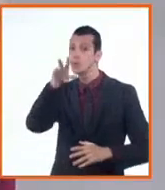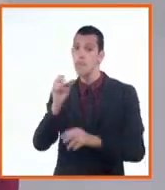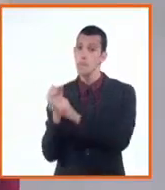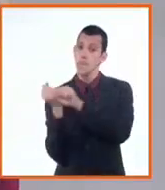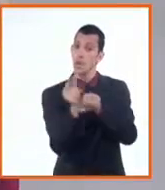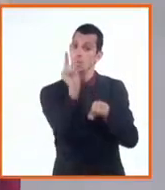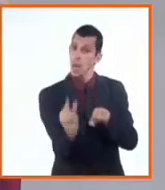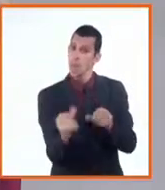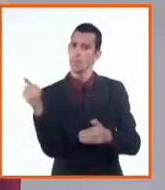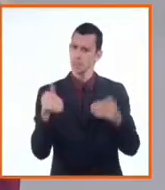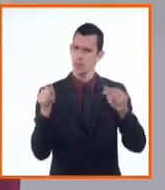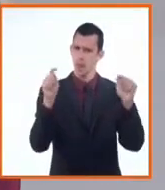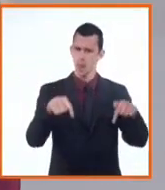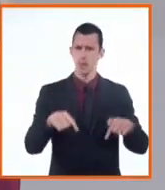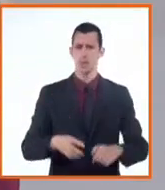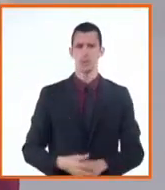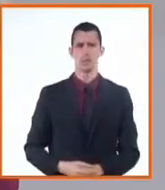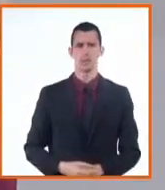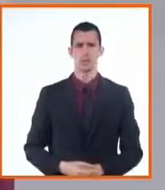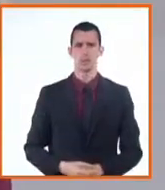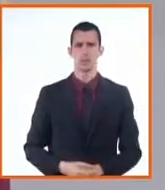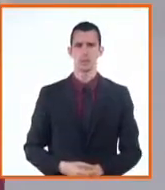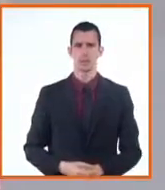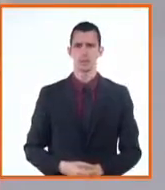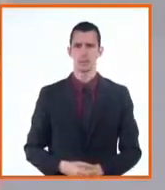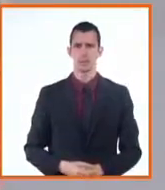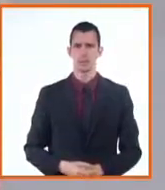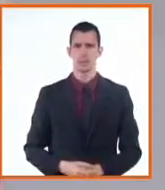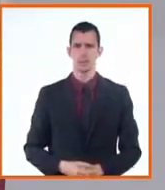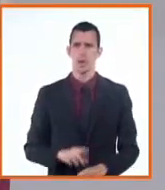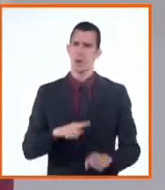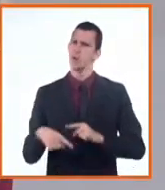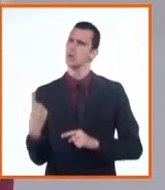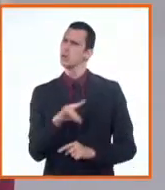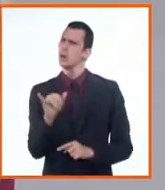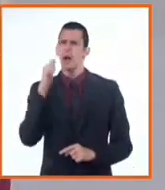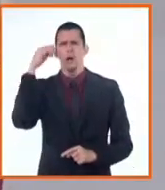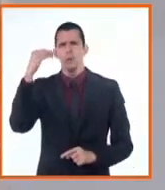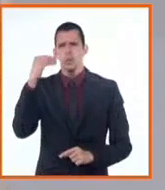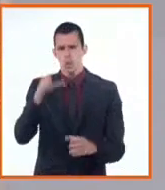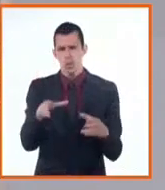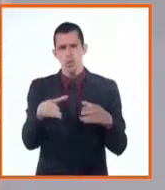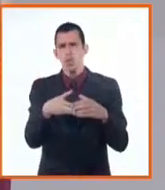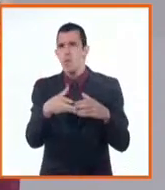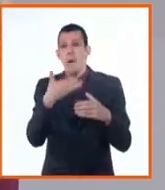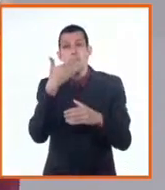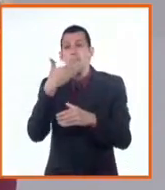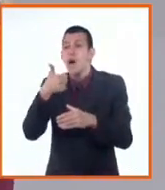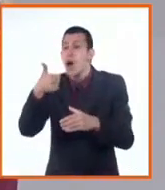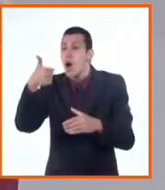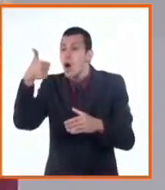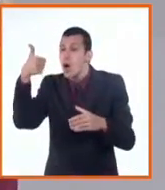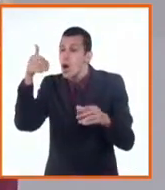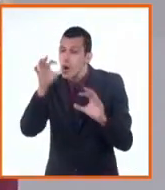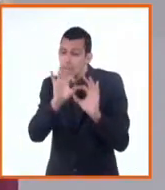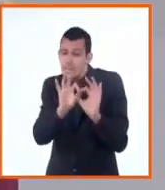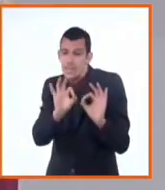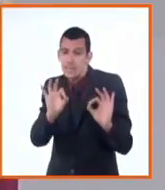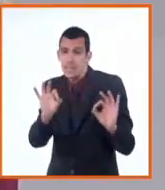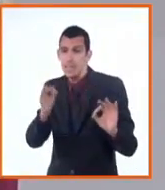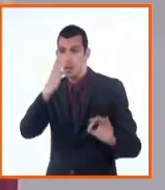mejorando que pienso que es algo que va a llegar para también darle un toque de